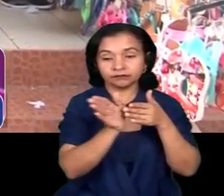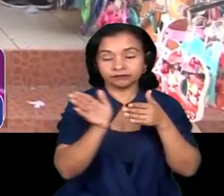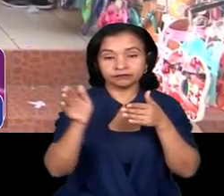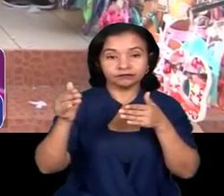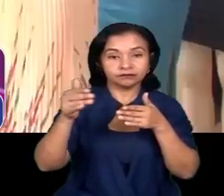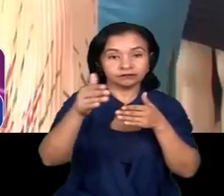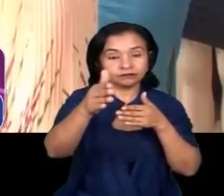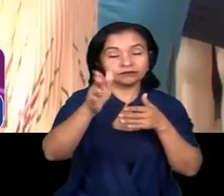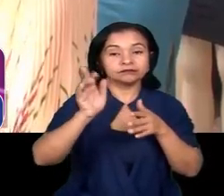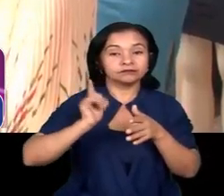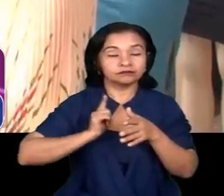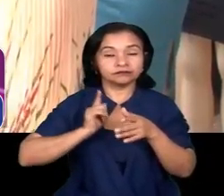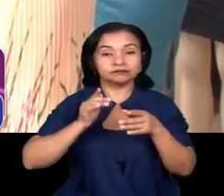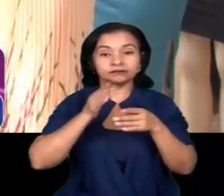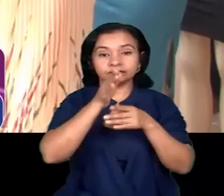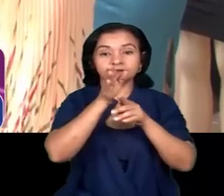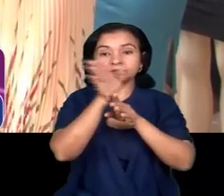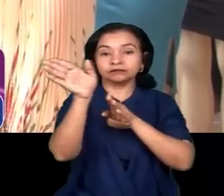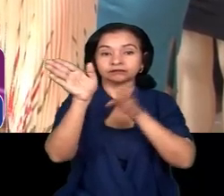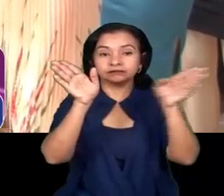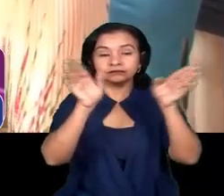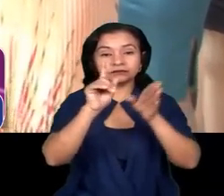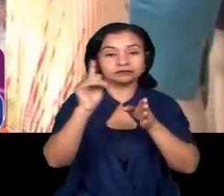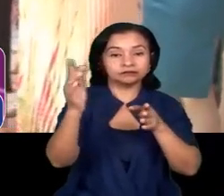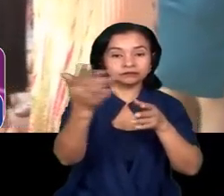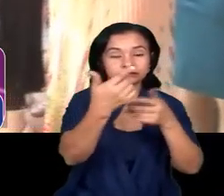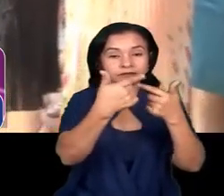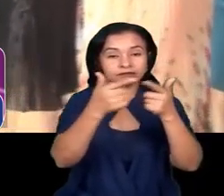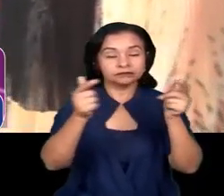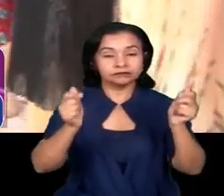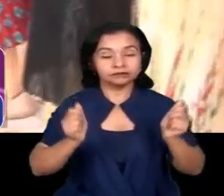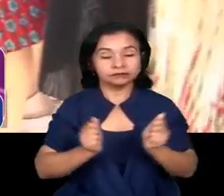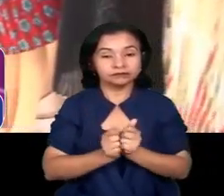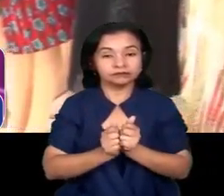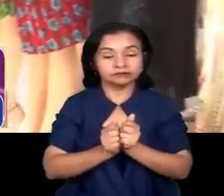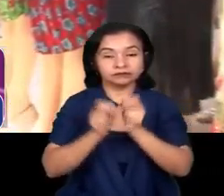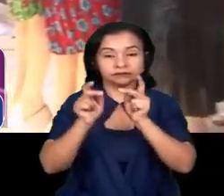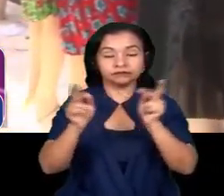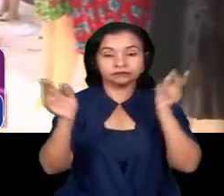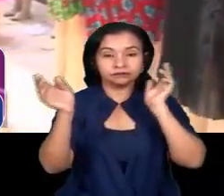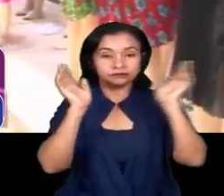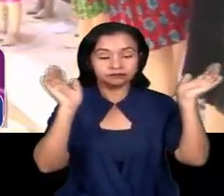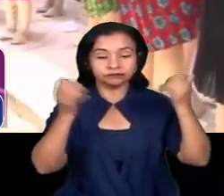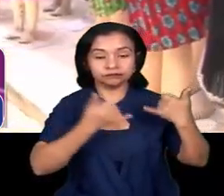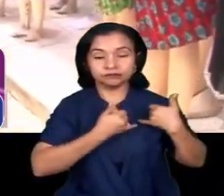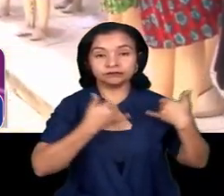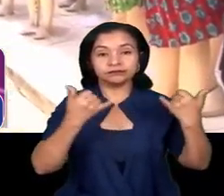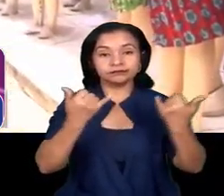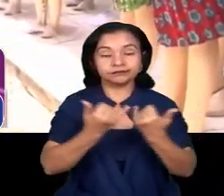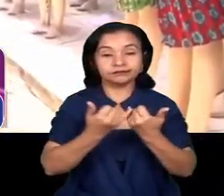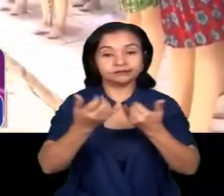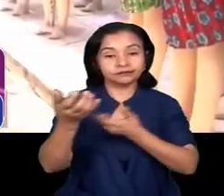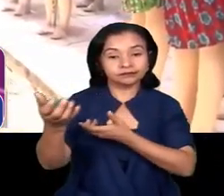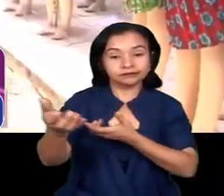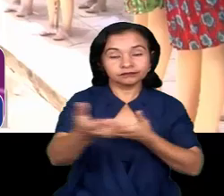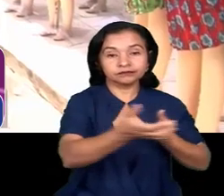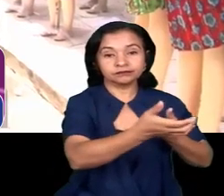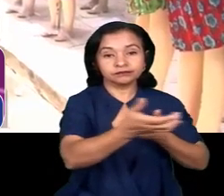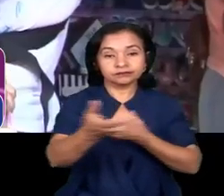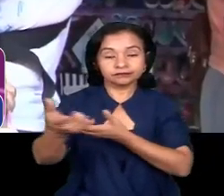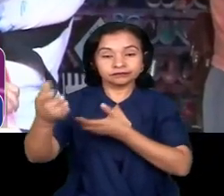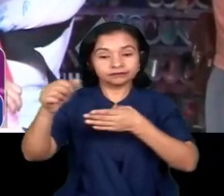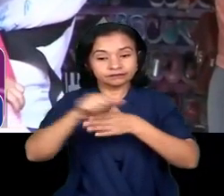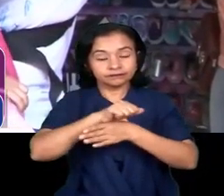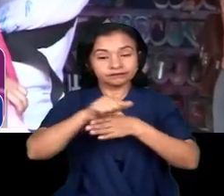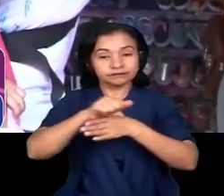señalizaciones. Tenemos una brigada de todo lo que son de los comerciantes, de las instituciones, y los bomberos que están